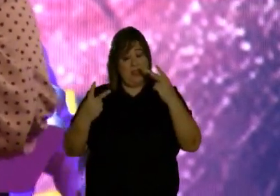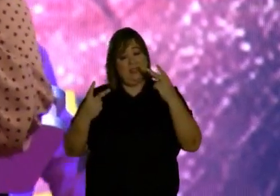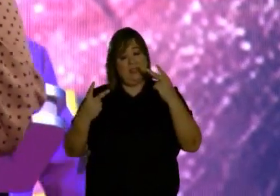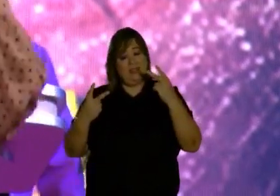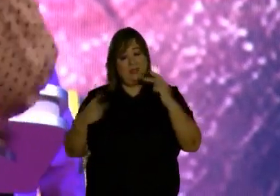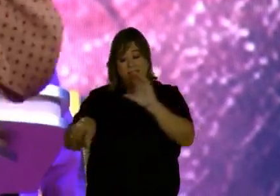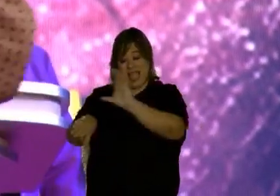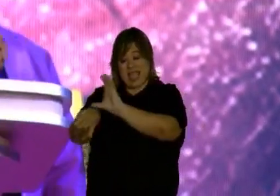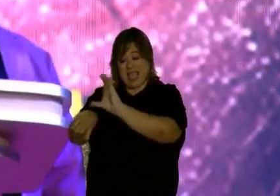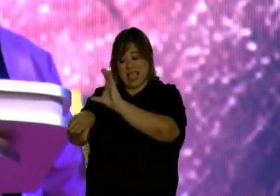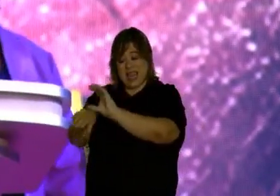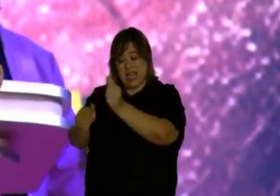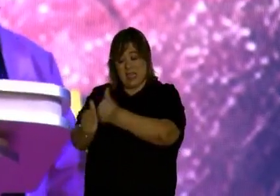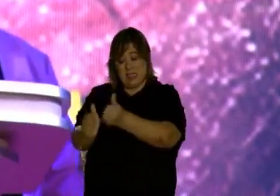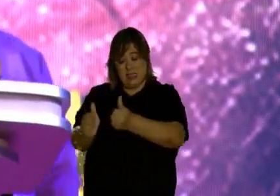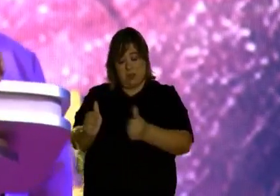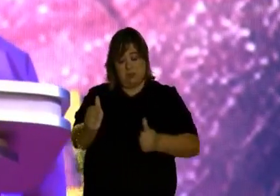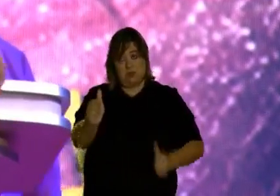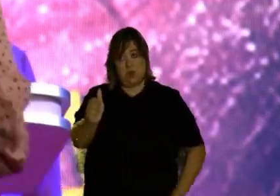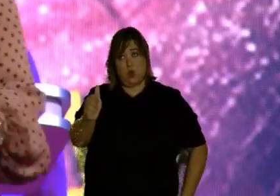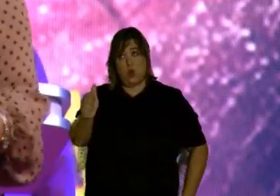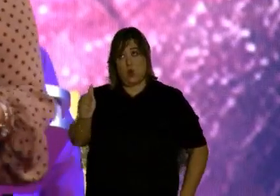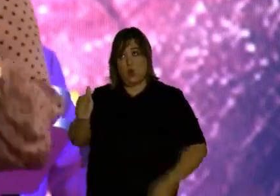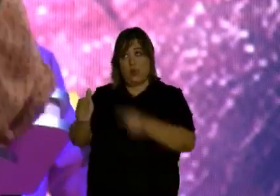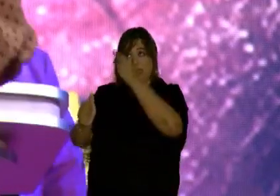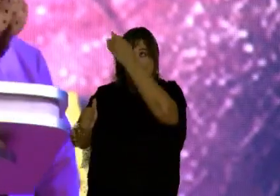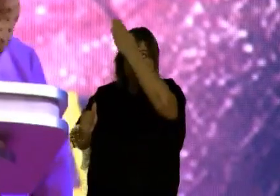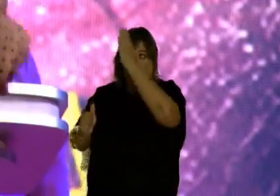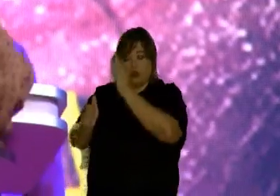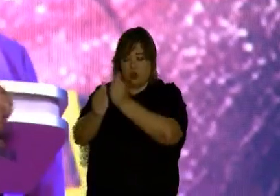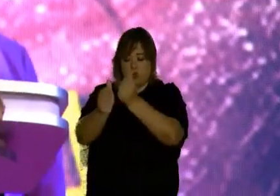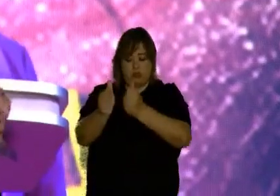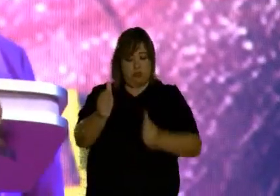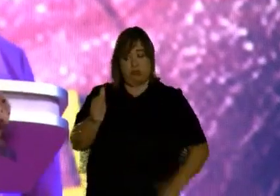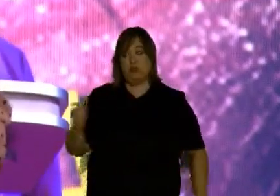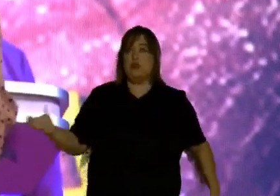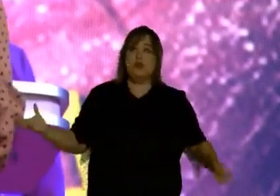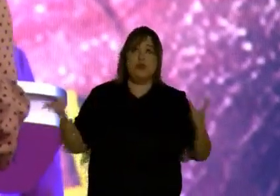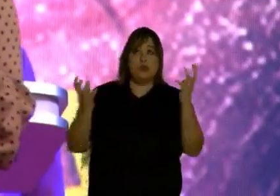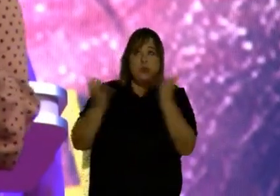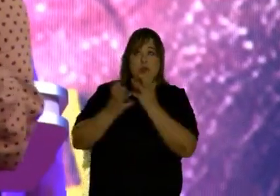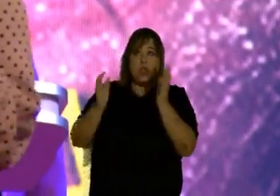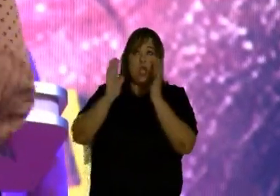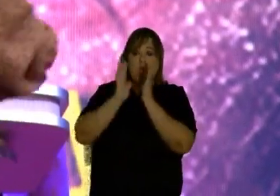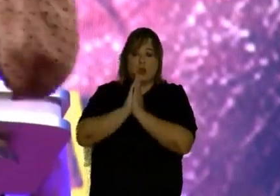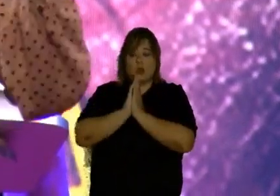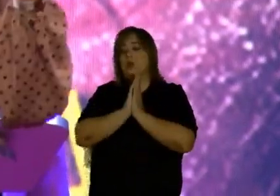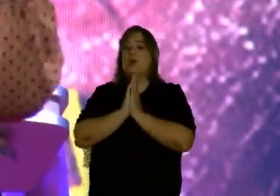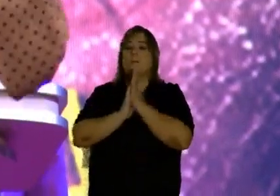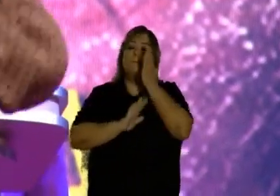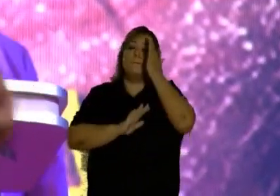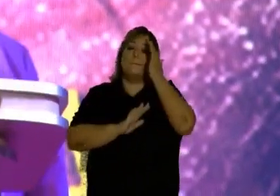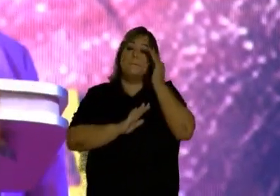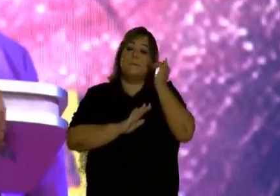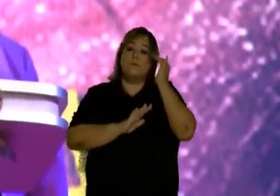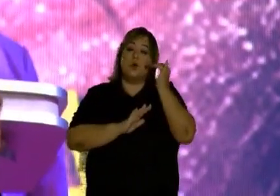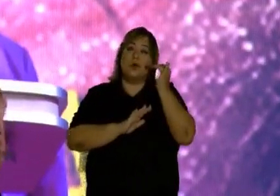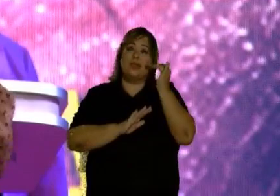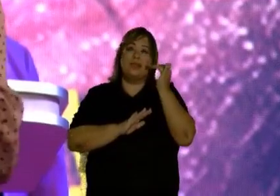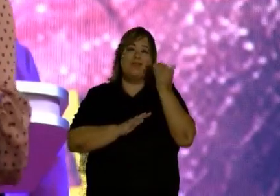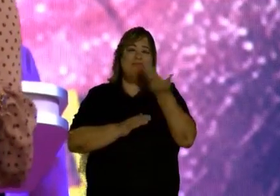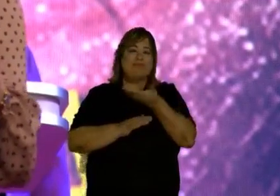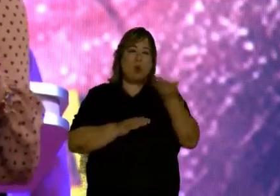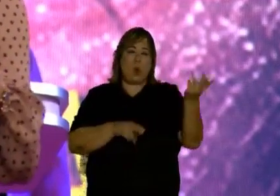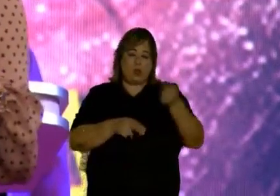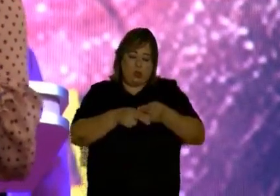iglesia, alejado de ti, no quiere orar, está renuente a buscar tu rostro por cosas que son pasajeras,